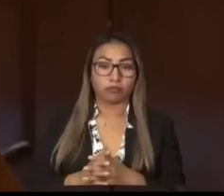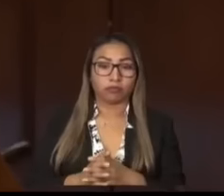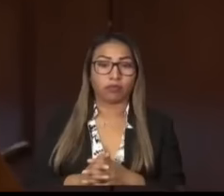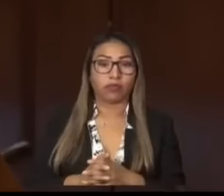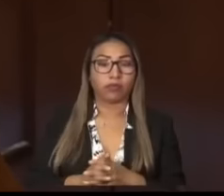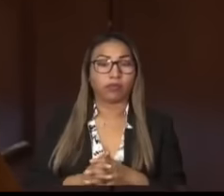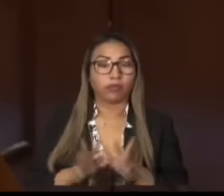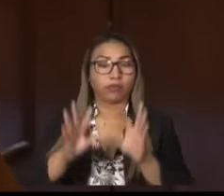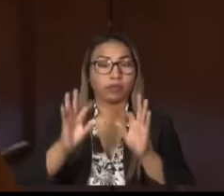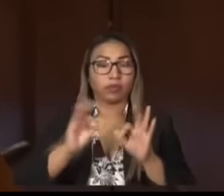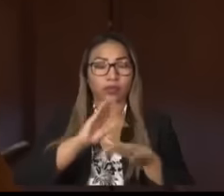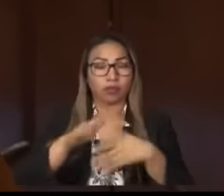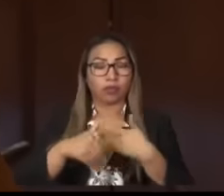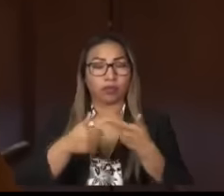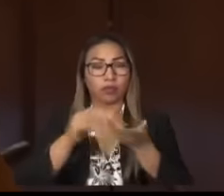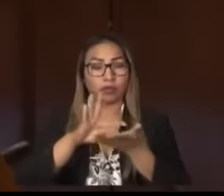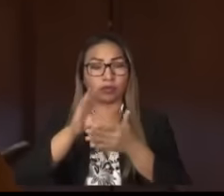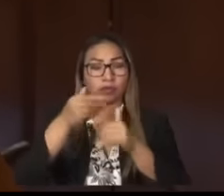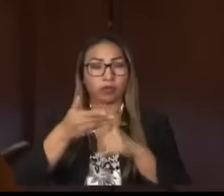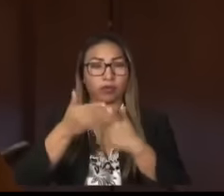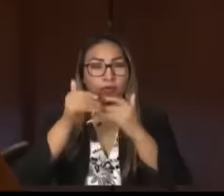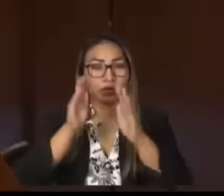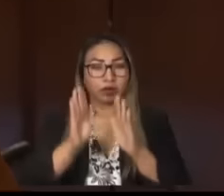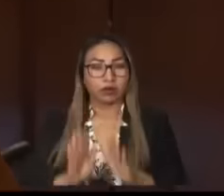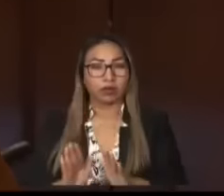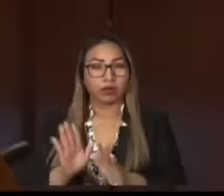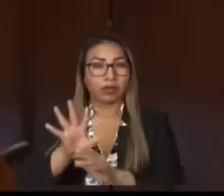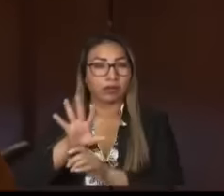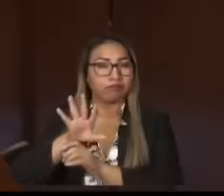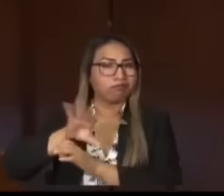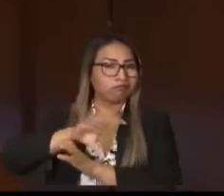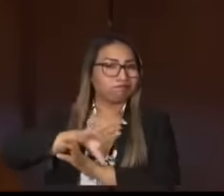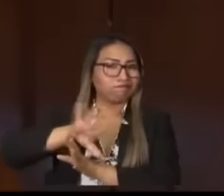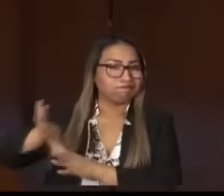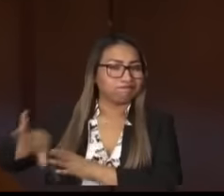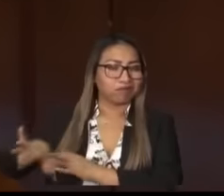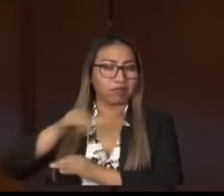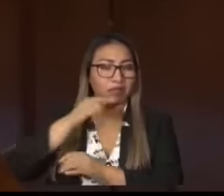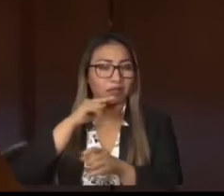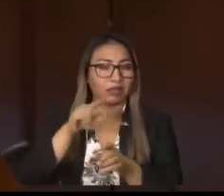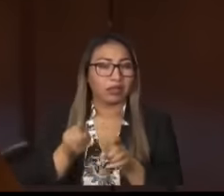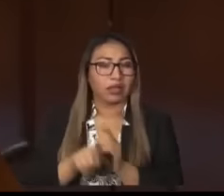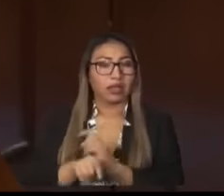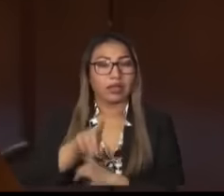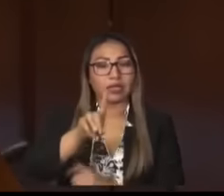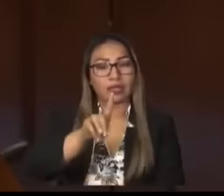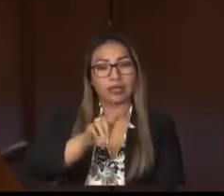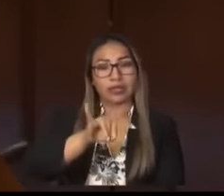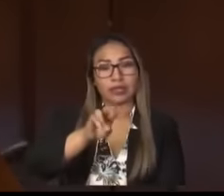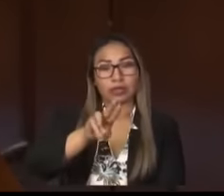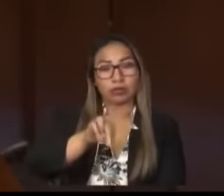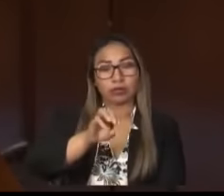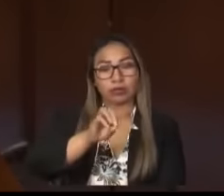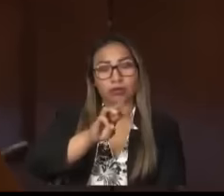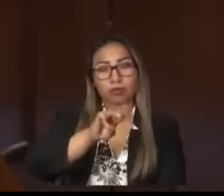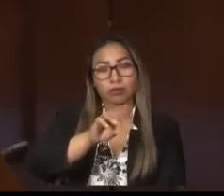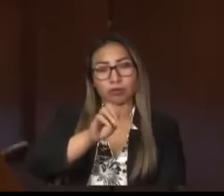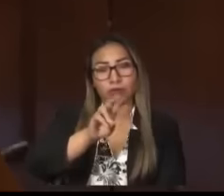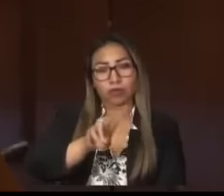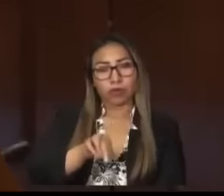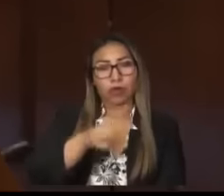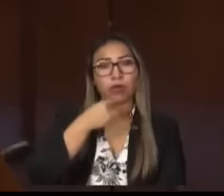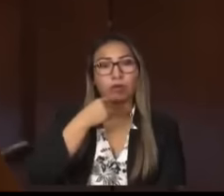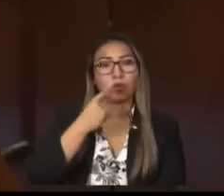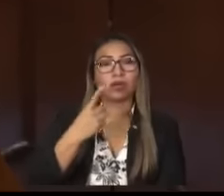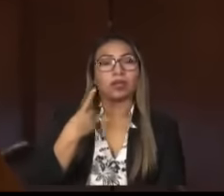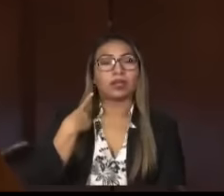del país rechacen la figura de Dino Mon como director